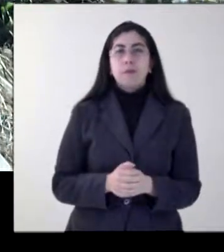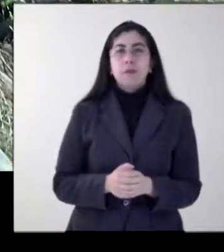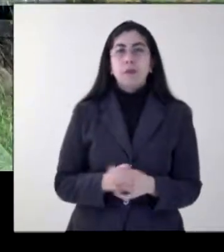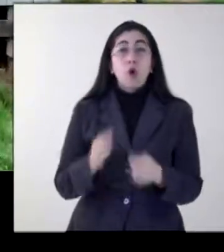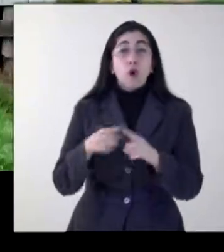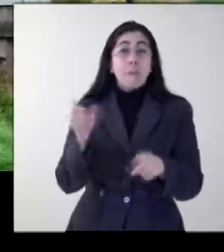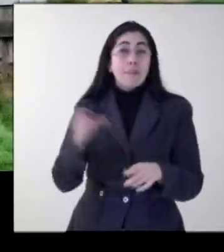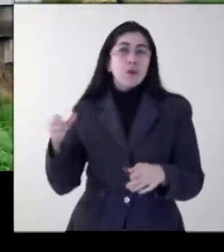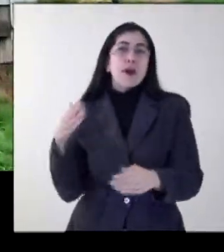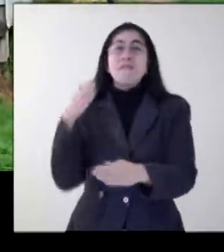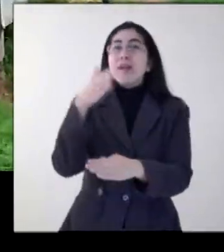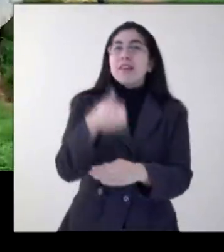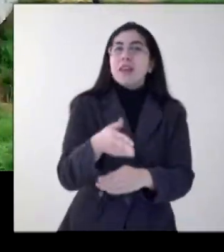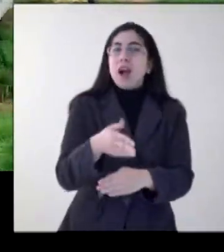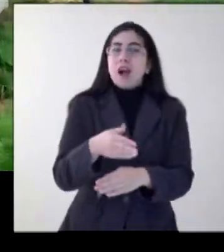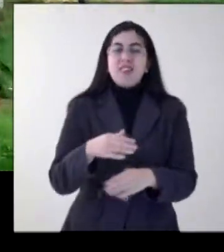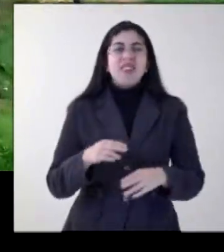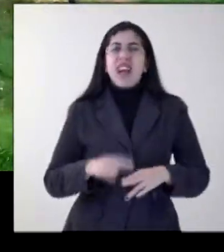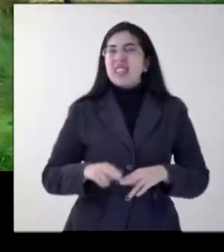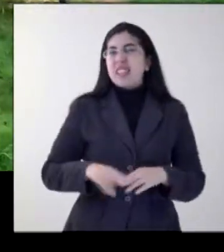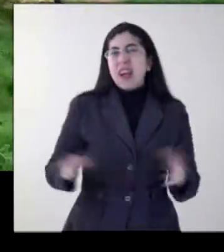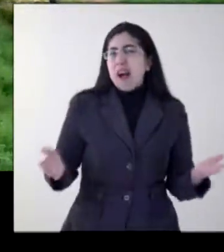venía y hacía